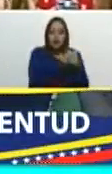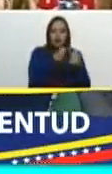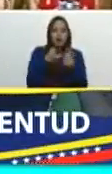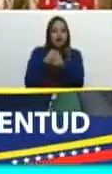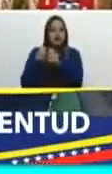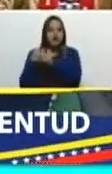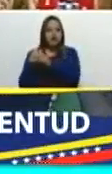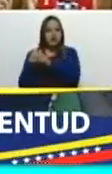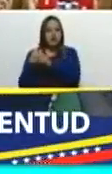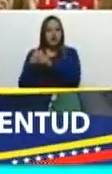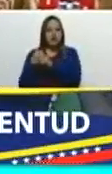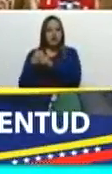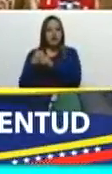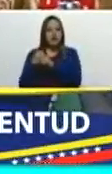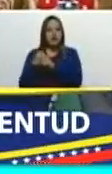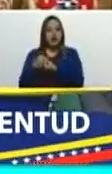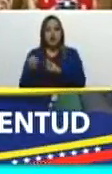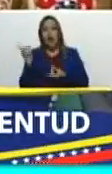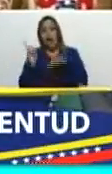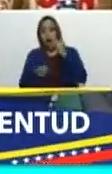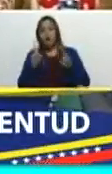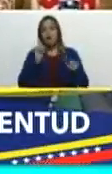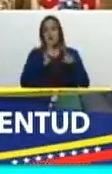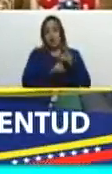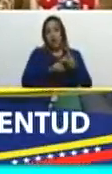cuando se casan algunos,